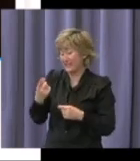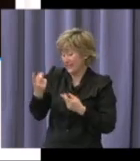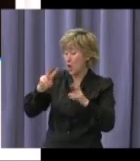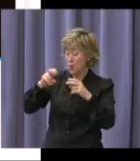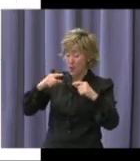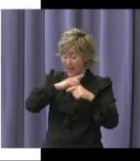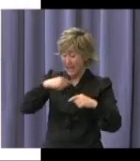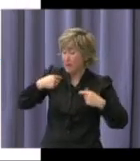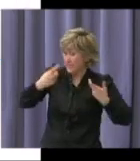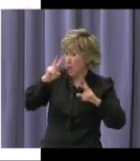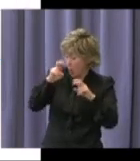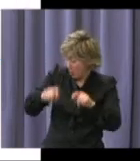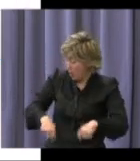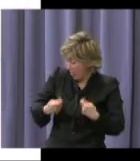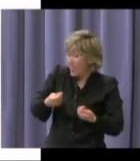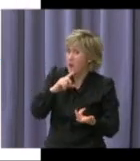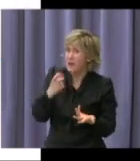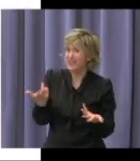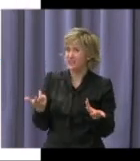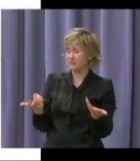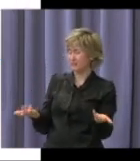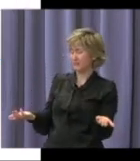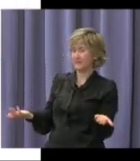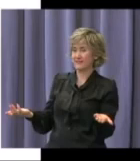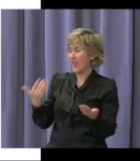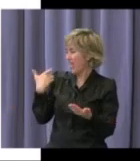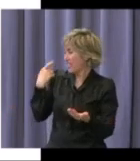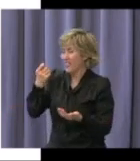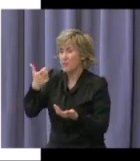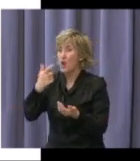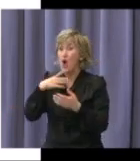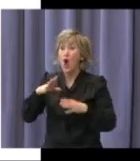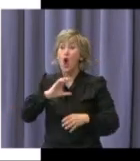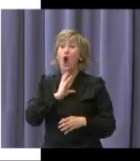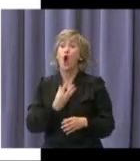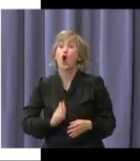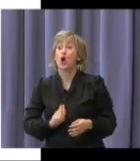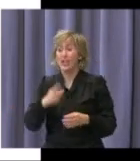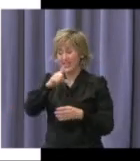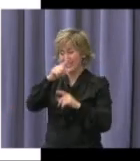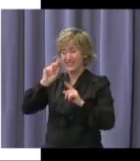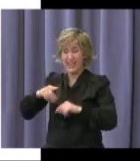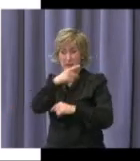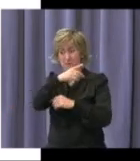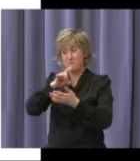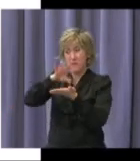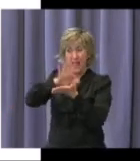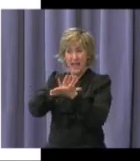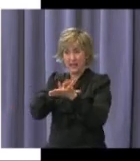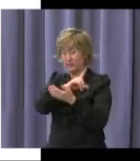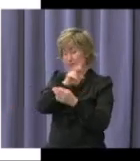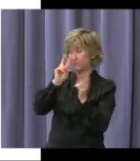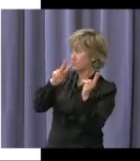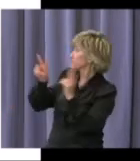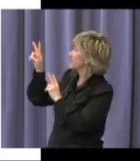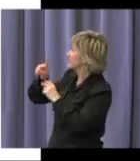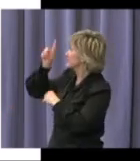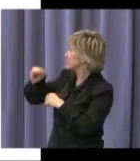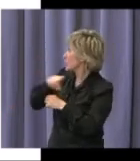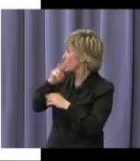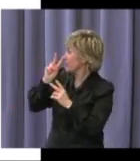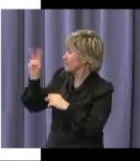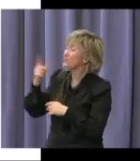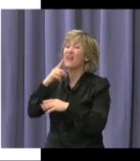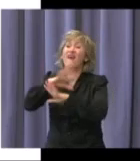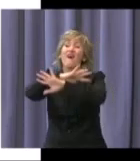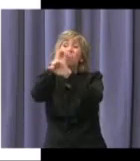zapatos. O sea, esto es de hace nada. Los Goya, en Málaga. Feliz, no sé si podéis leer porque se ve un poquillo más, dice,